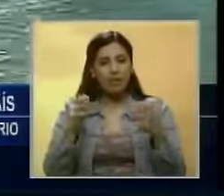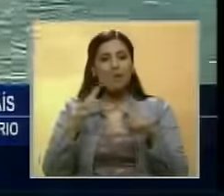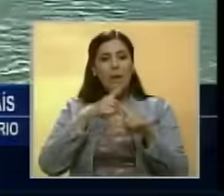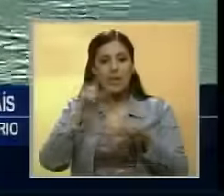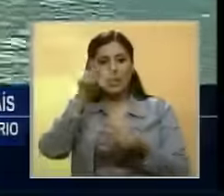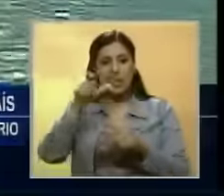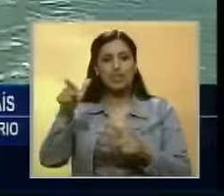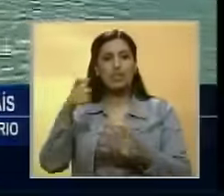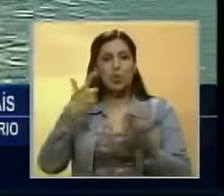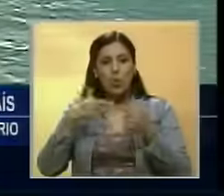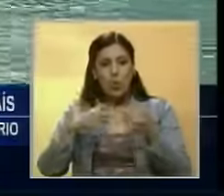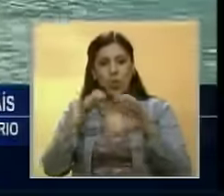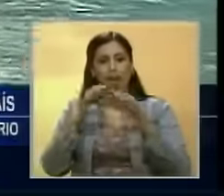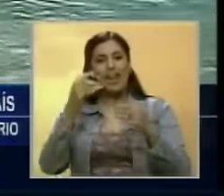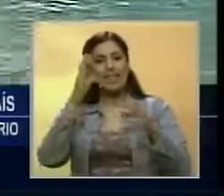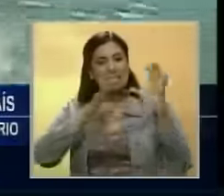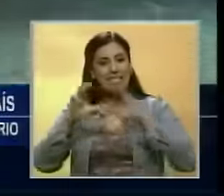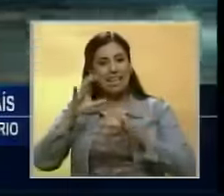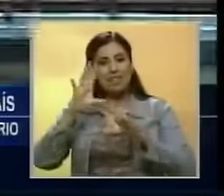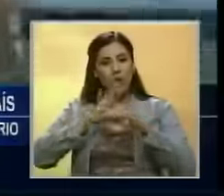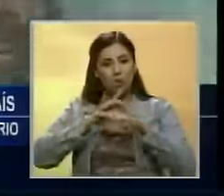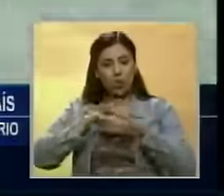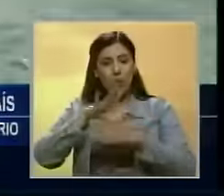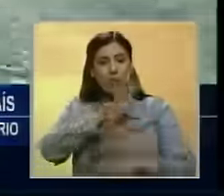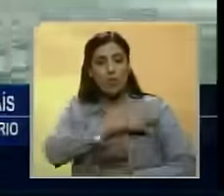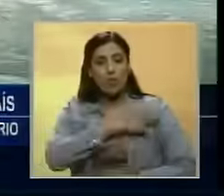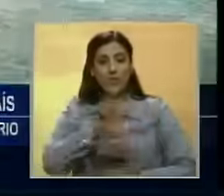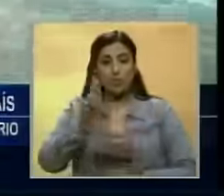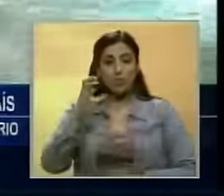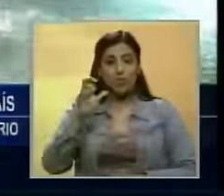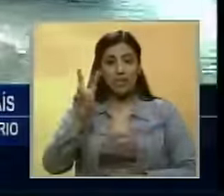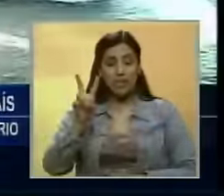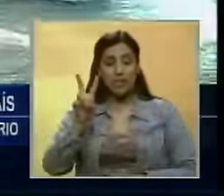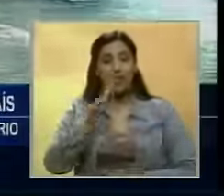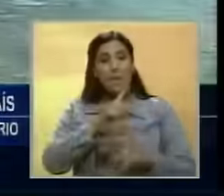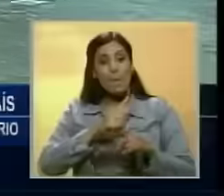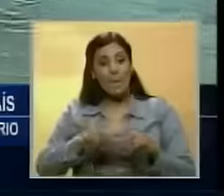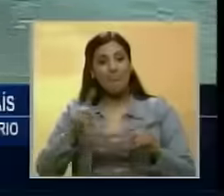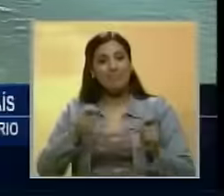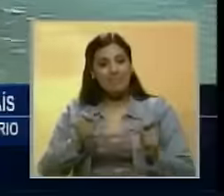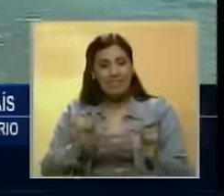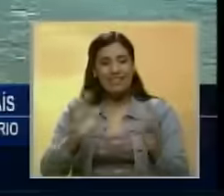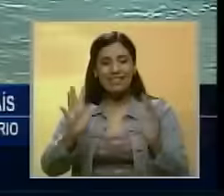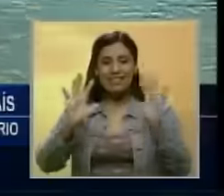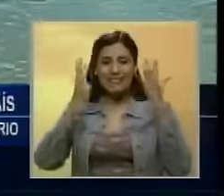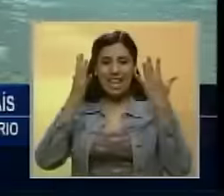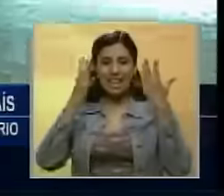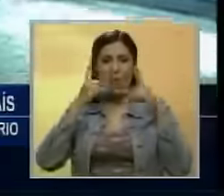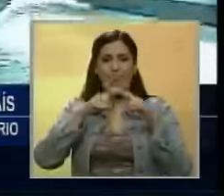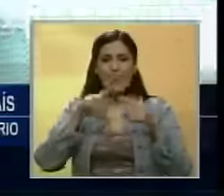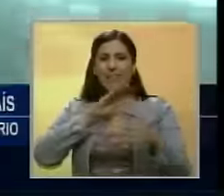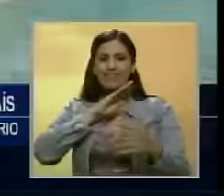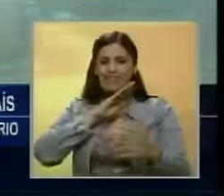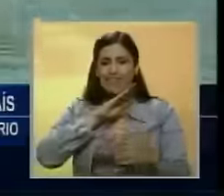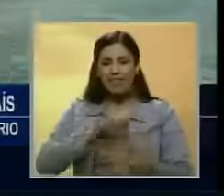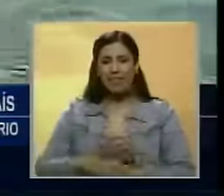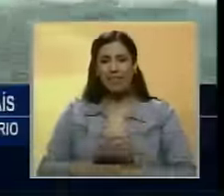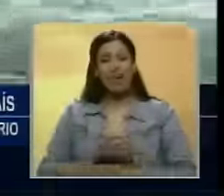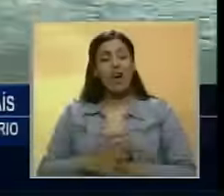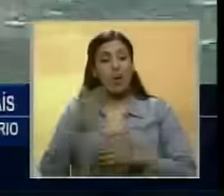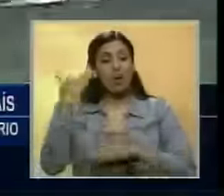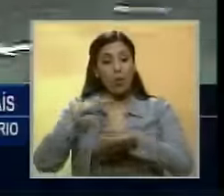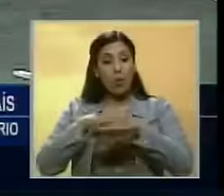y personal de la facultad de ciencias veterinarias de la universidad central de Venezuela quienes intentaron salvarla cuando se presentó el hecho el